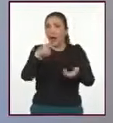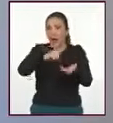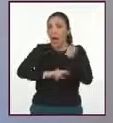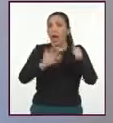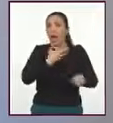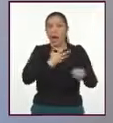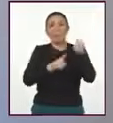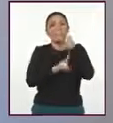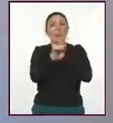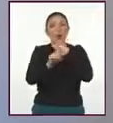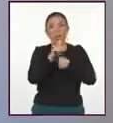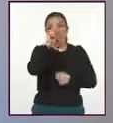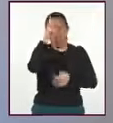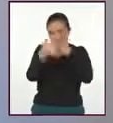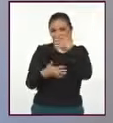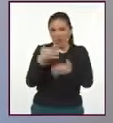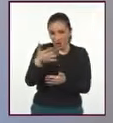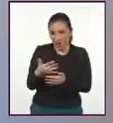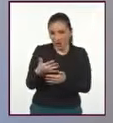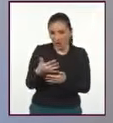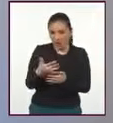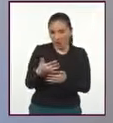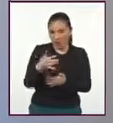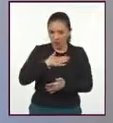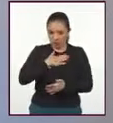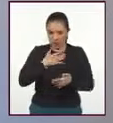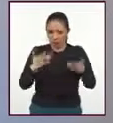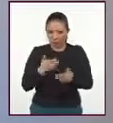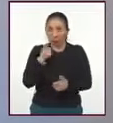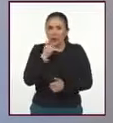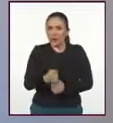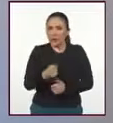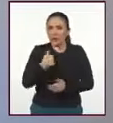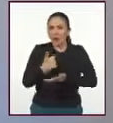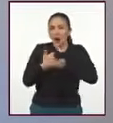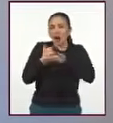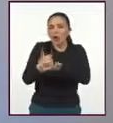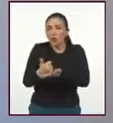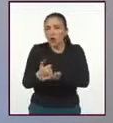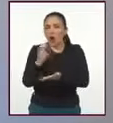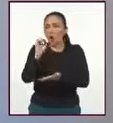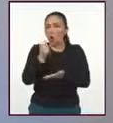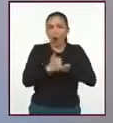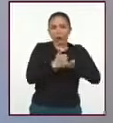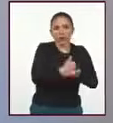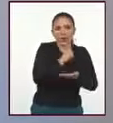es la violencia y qué es lo que puede hacer uno para contribuir o no contribuir a eso.